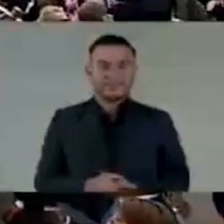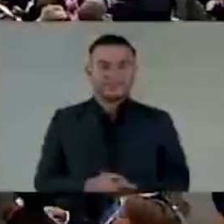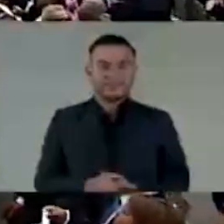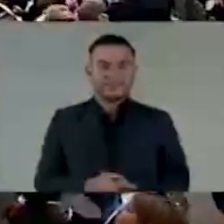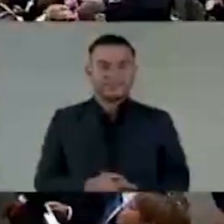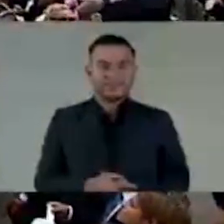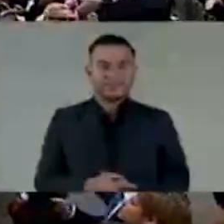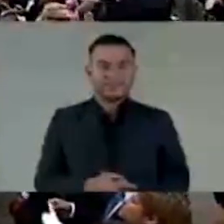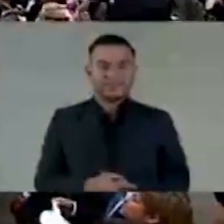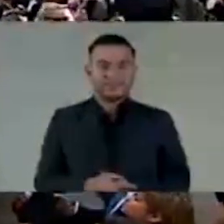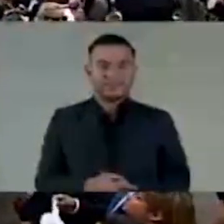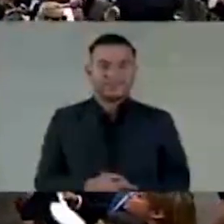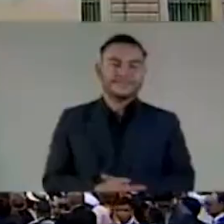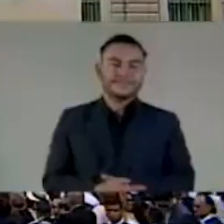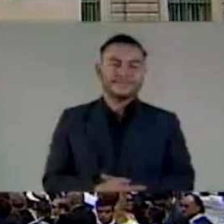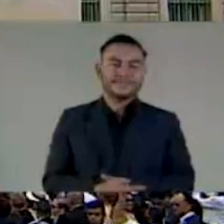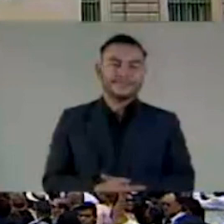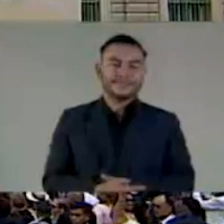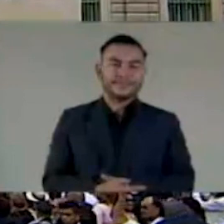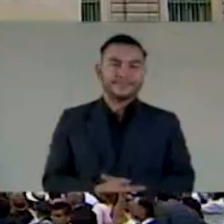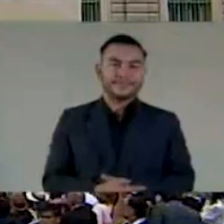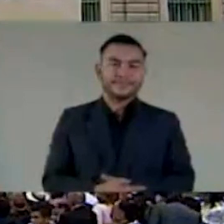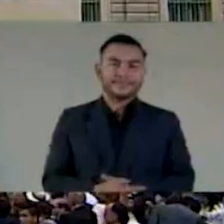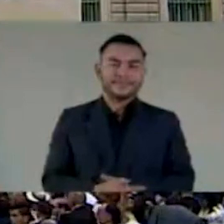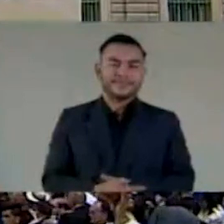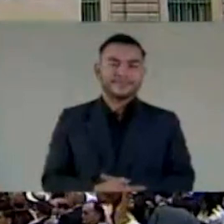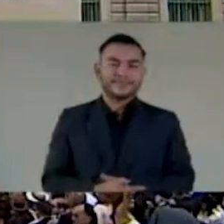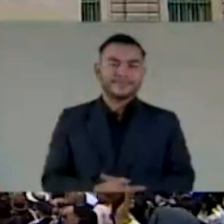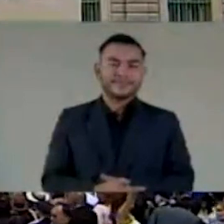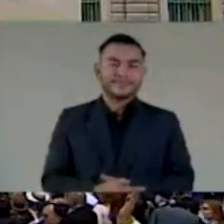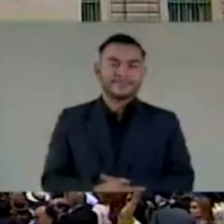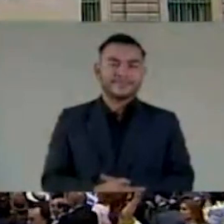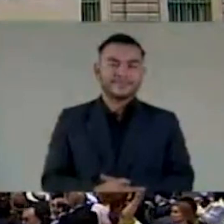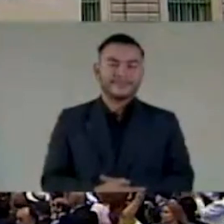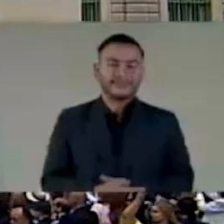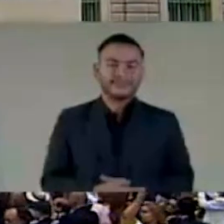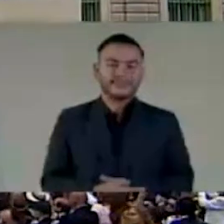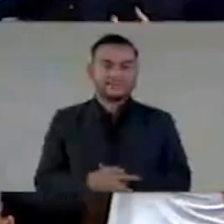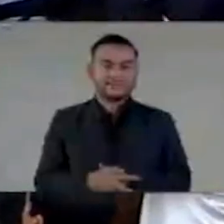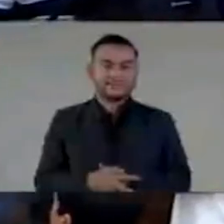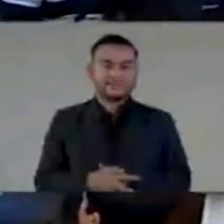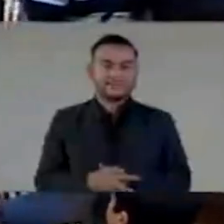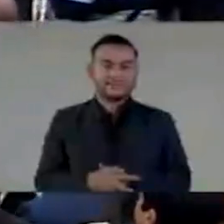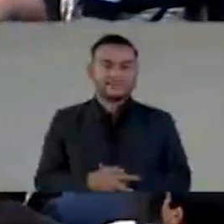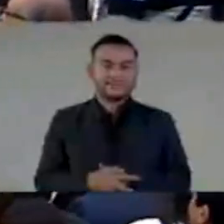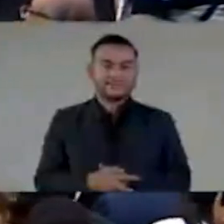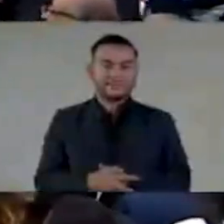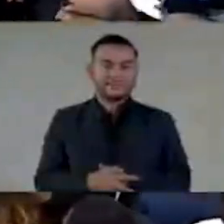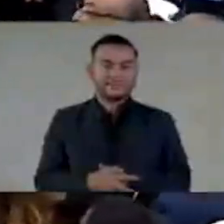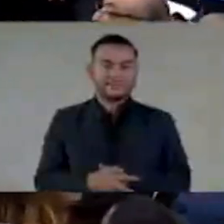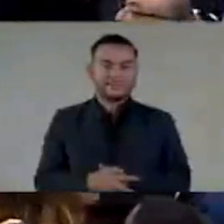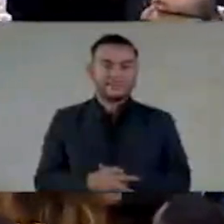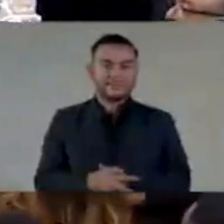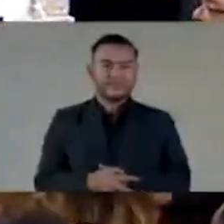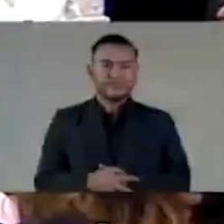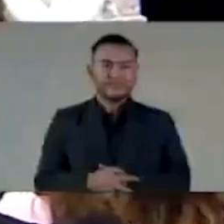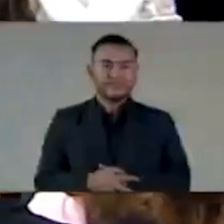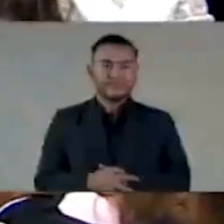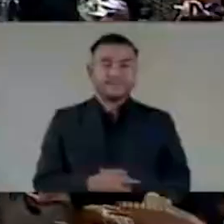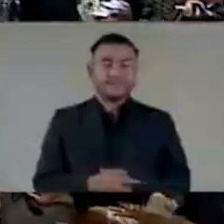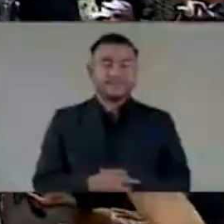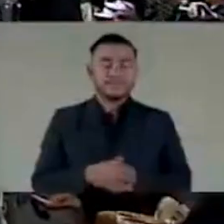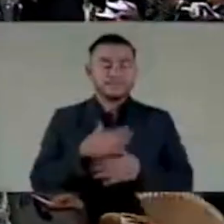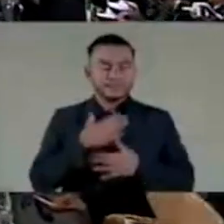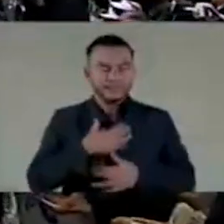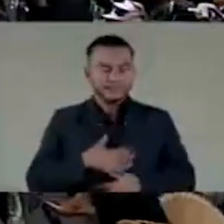traspaso de mando entre el presidente saliente salvador sánchez cerén y el presidente electo para este periodo ma jin wook el link en este